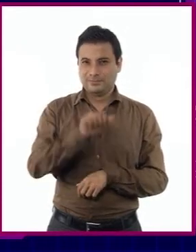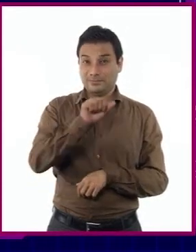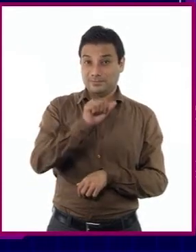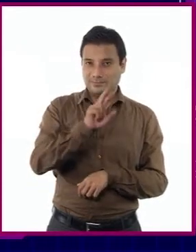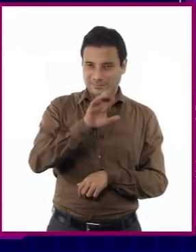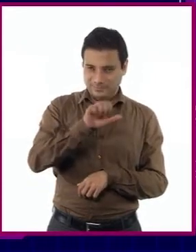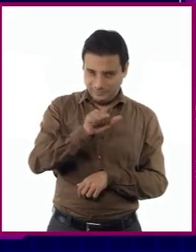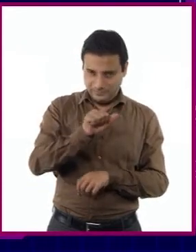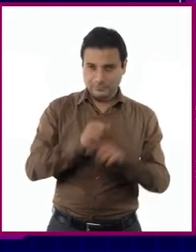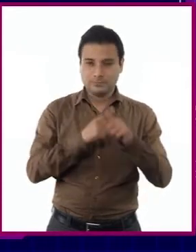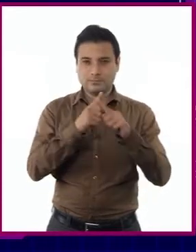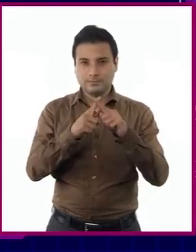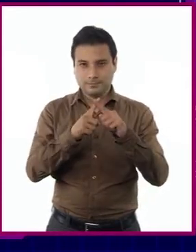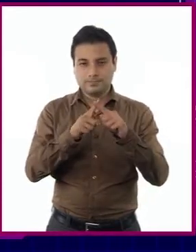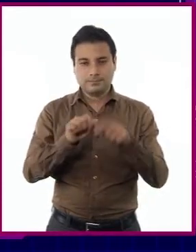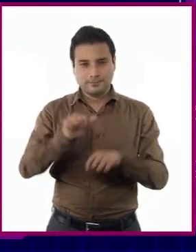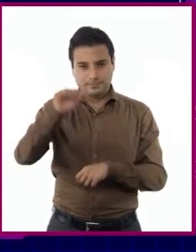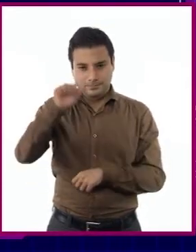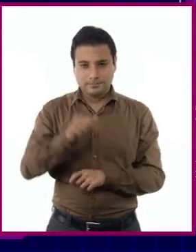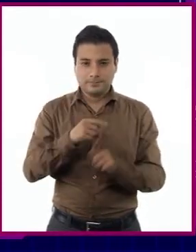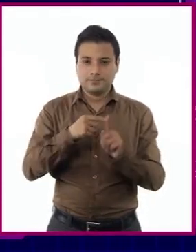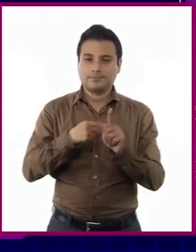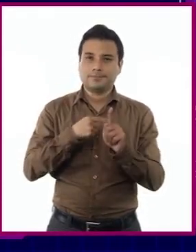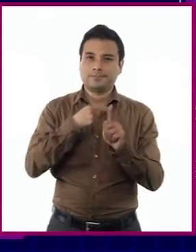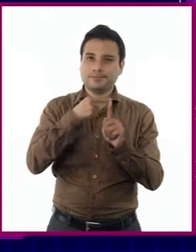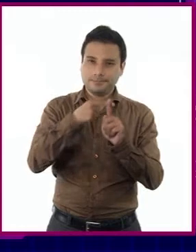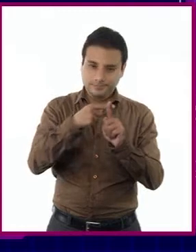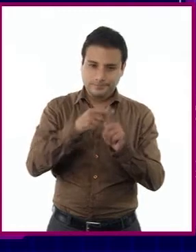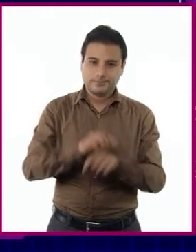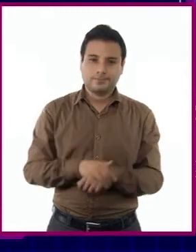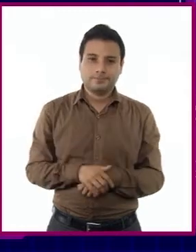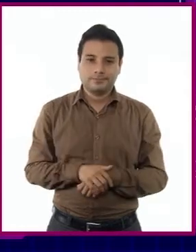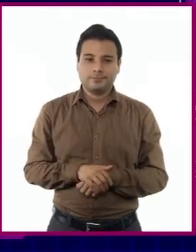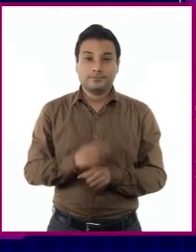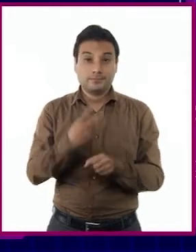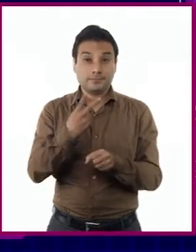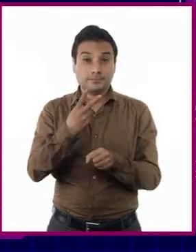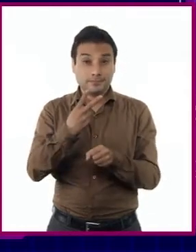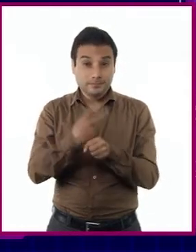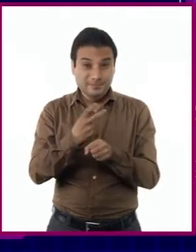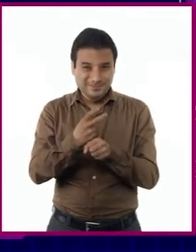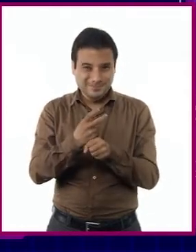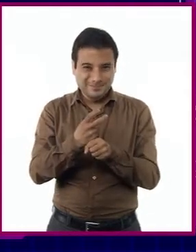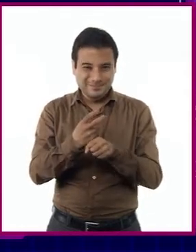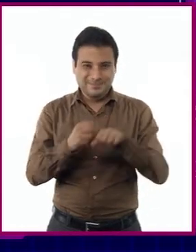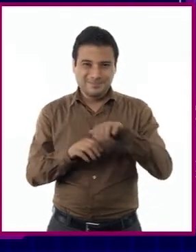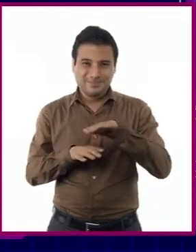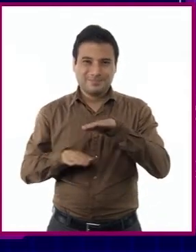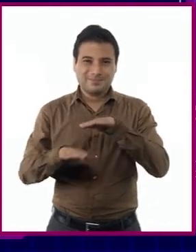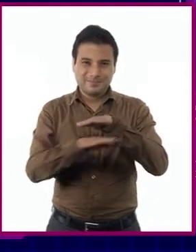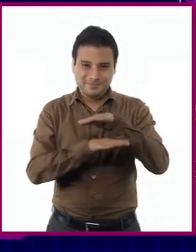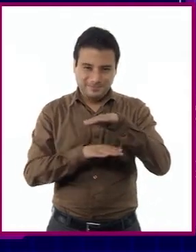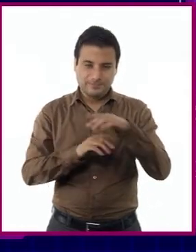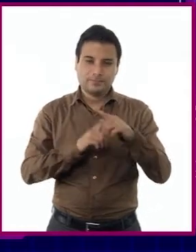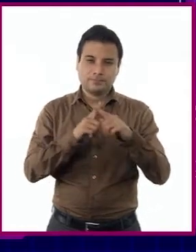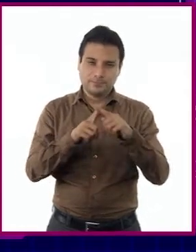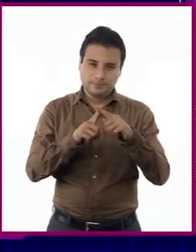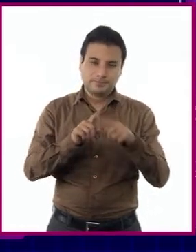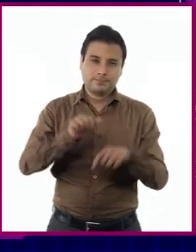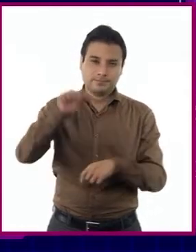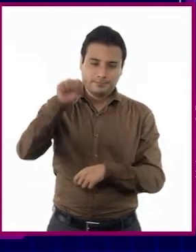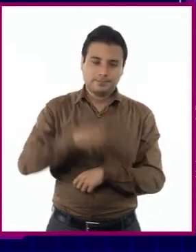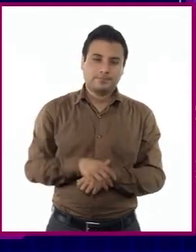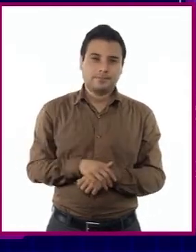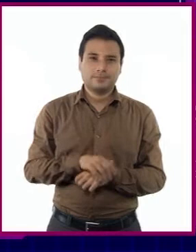más el área de la base del prisma triangular recto número dos por su altura más